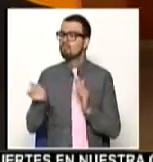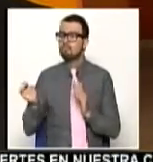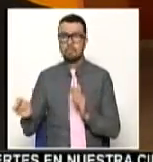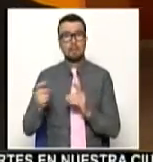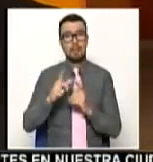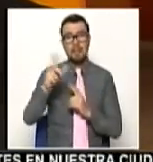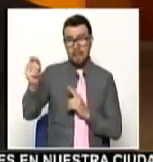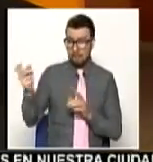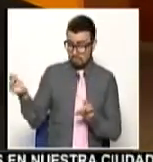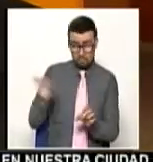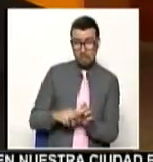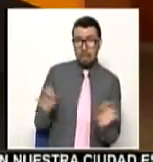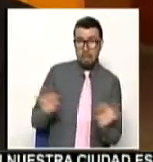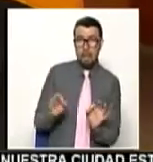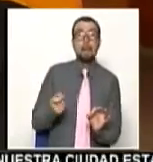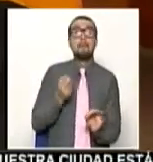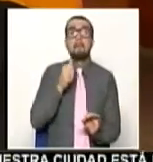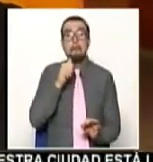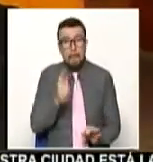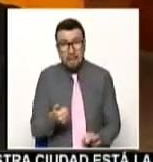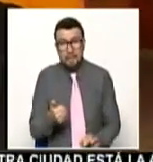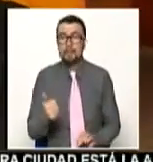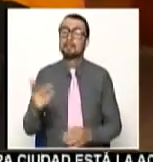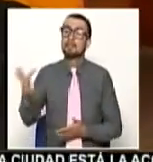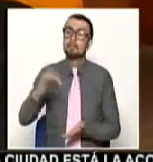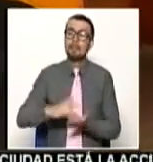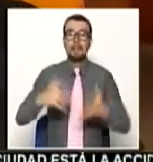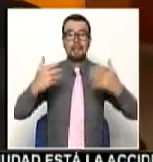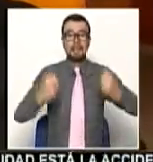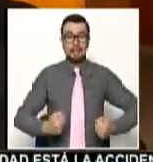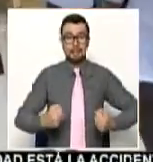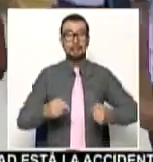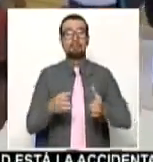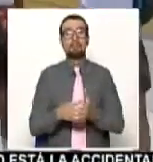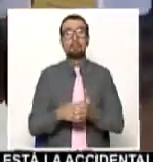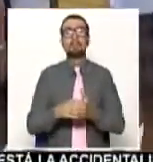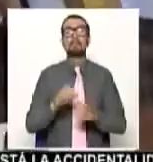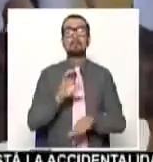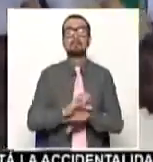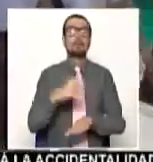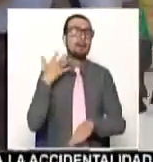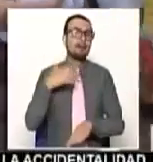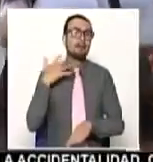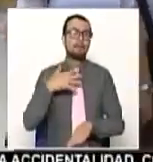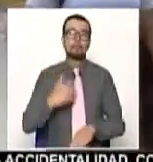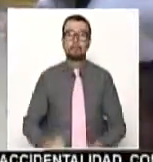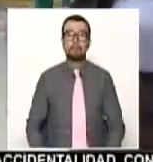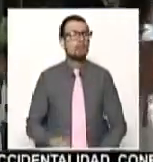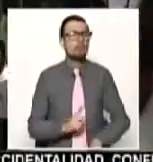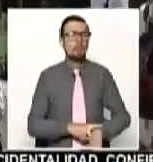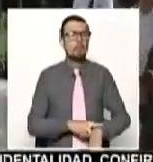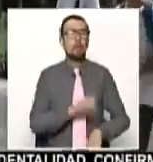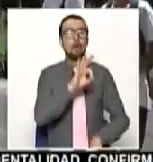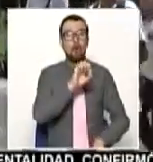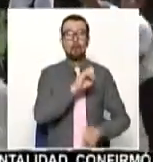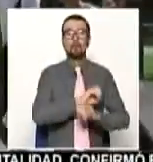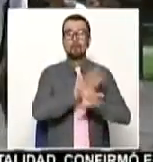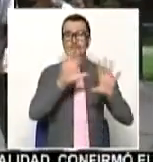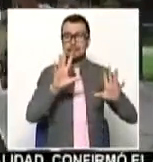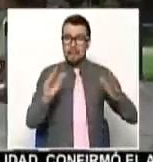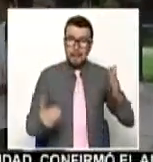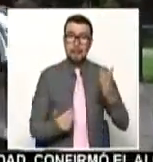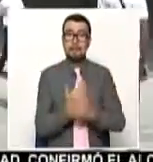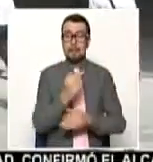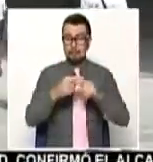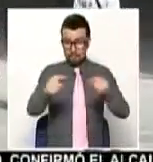día viernes, los vamos a esperar en la sede educativa Ciudad Armenia. El evento se inicia a las 8 de la mañana en la Institución Educativa Santa